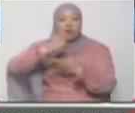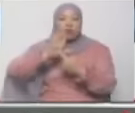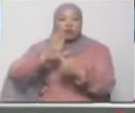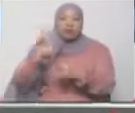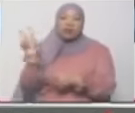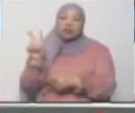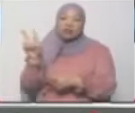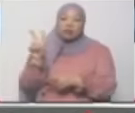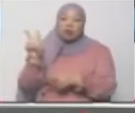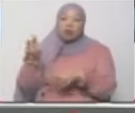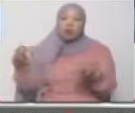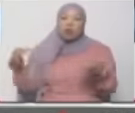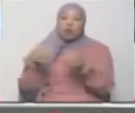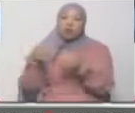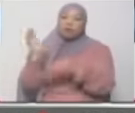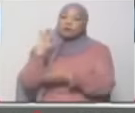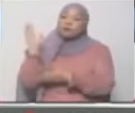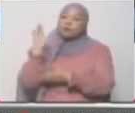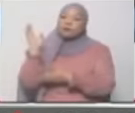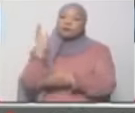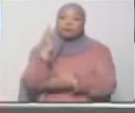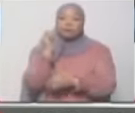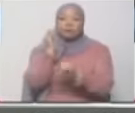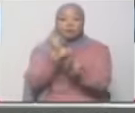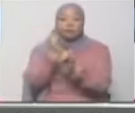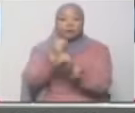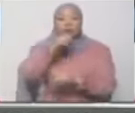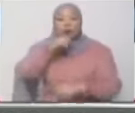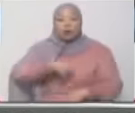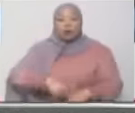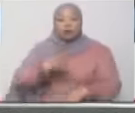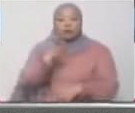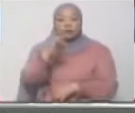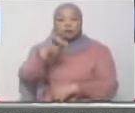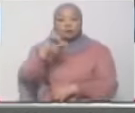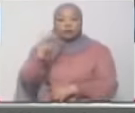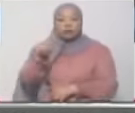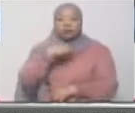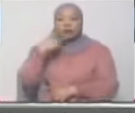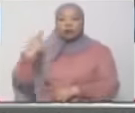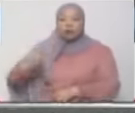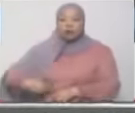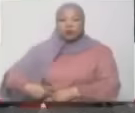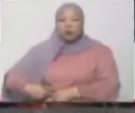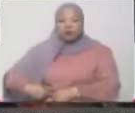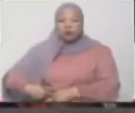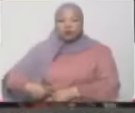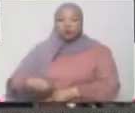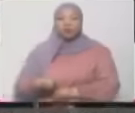de Venezuela en la cumbre histórica de los BRICS allá en Rusia.